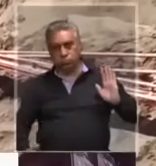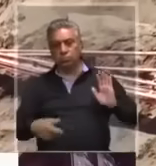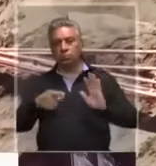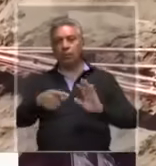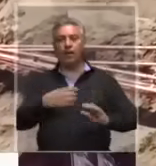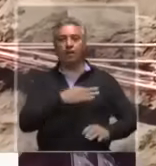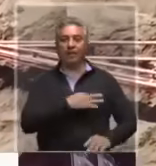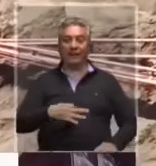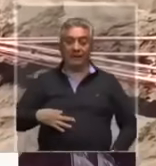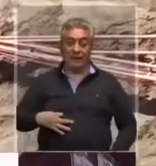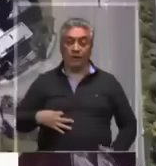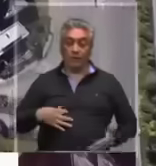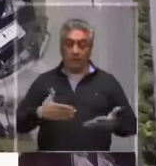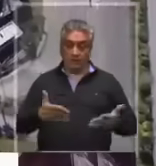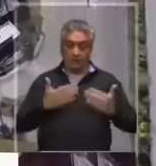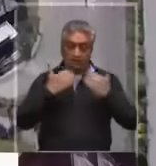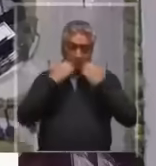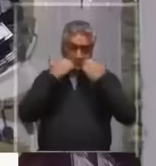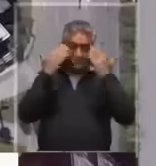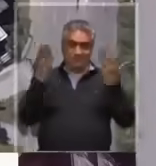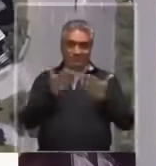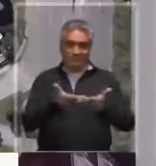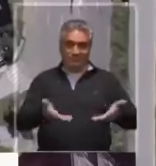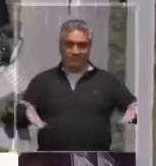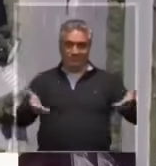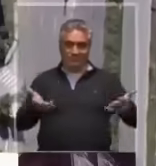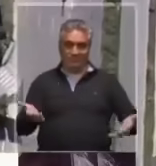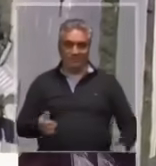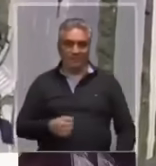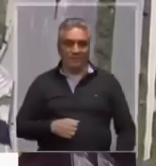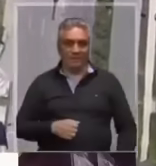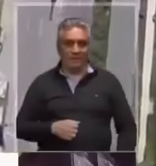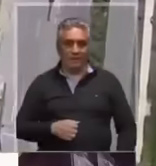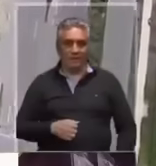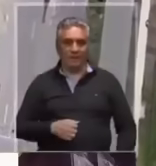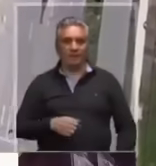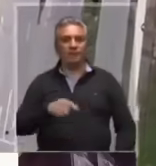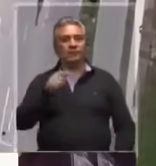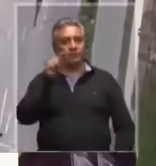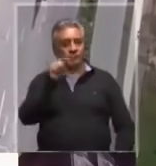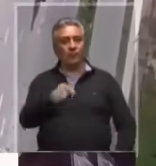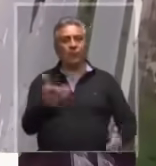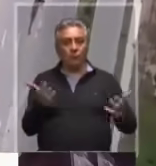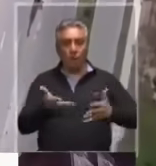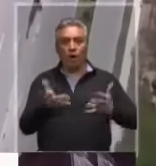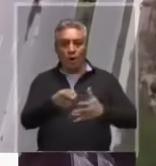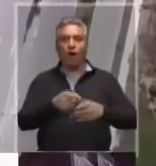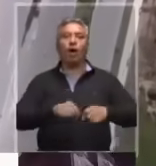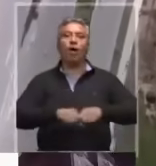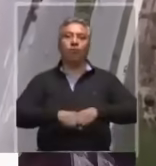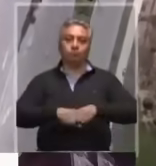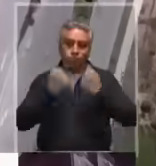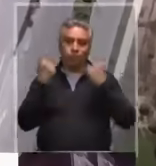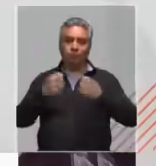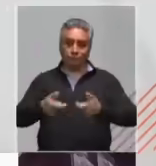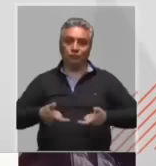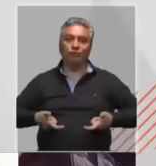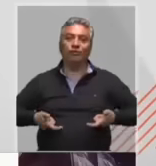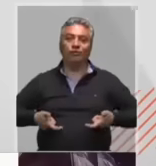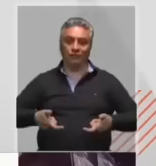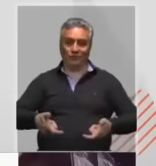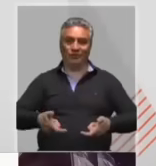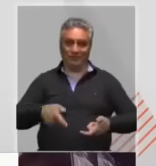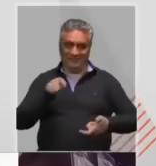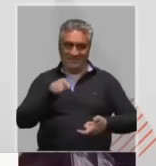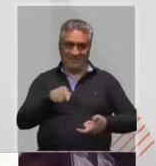funcionarios y a los vecinos del lugar. El socavón se produce por la rotura del colector. Oiga, ministro. Bueno, ese es